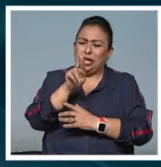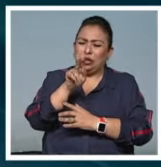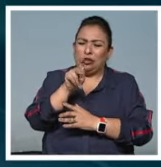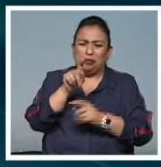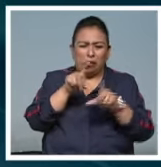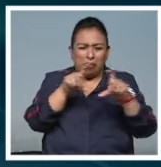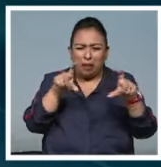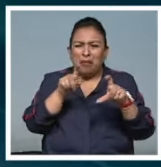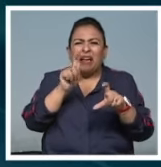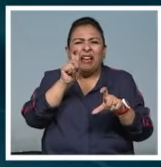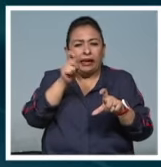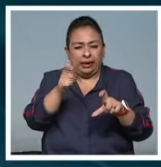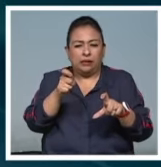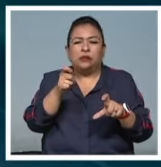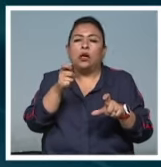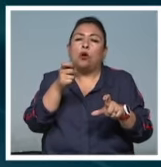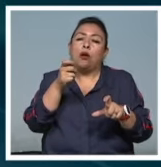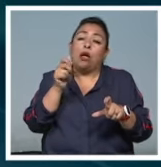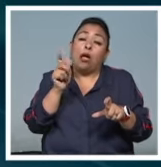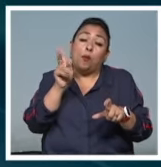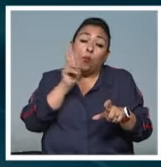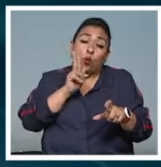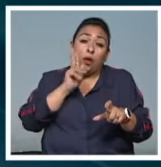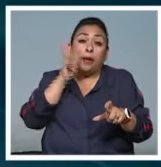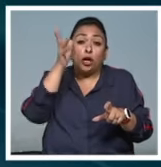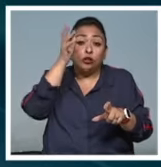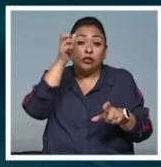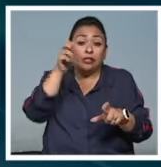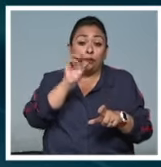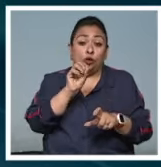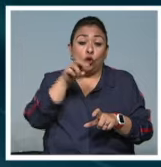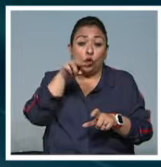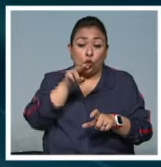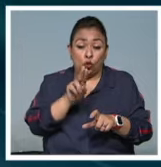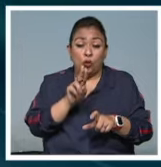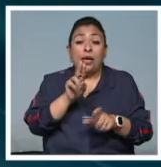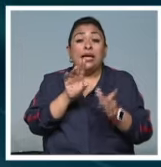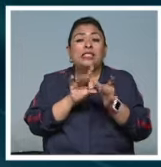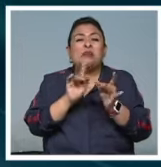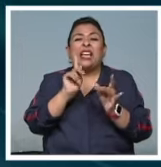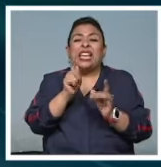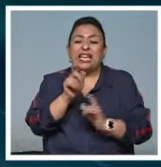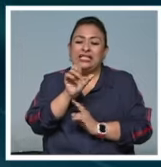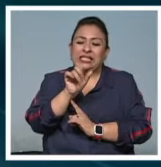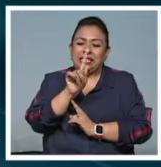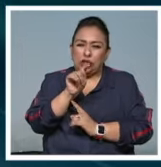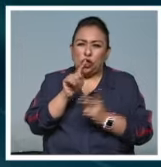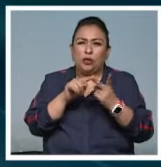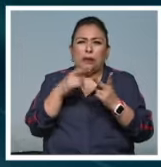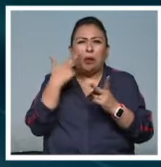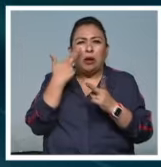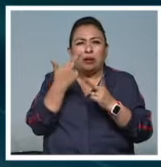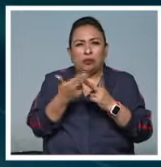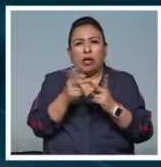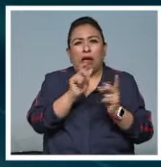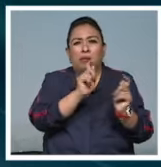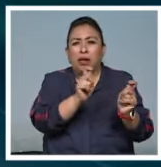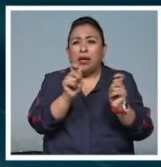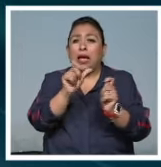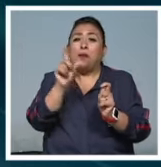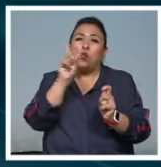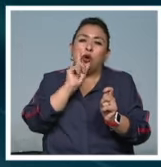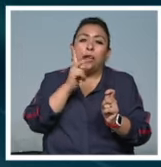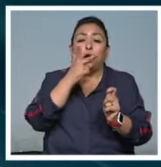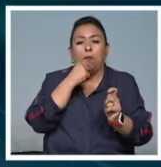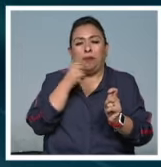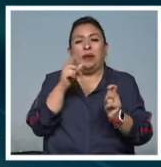Vamos a tratar de utilizar los conceptos con los que Naciones Unidas explica lo que son los estereotipos y los roles de género. Un estereotipo